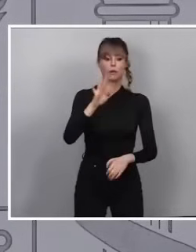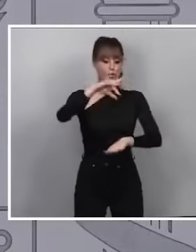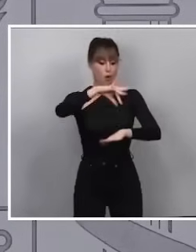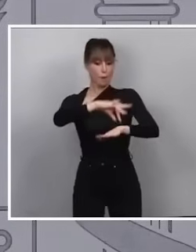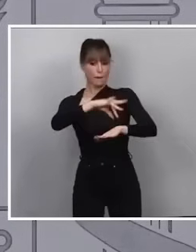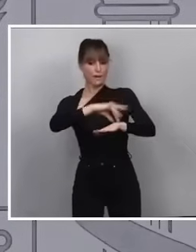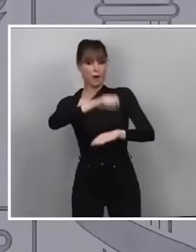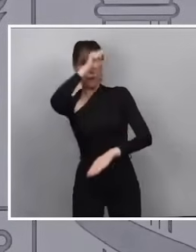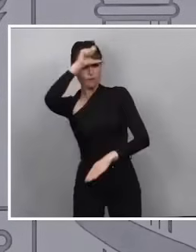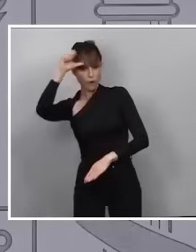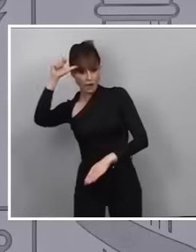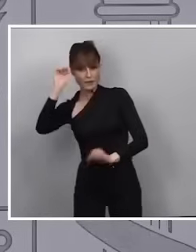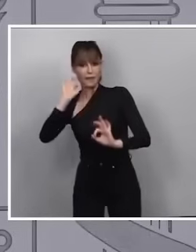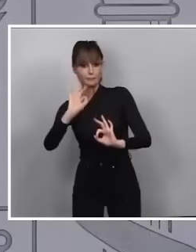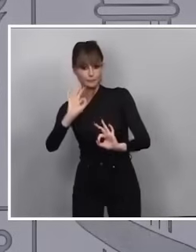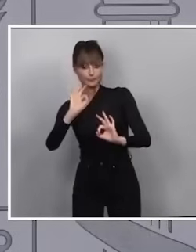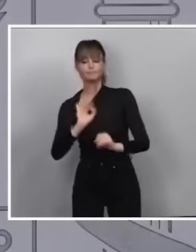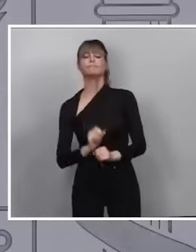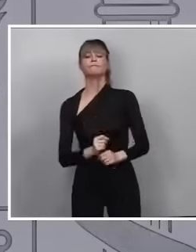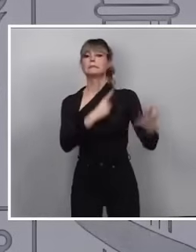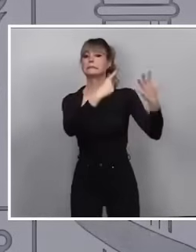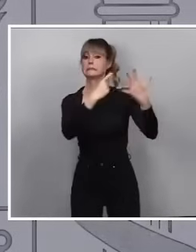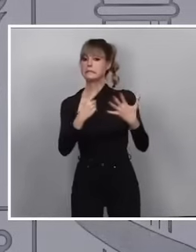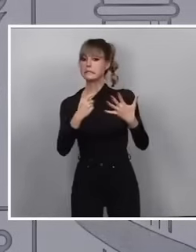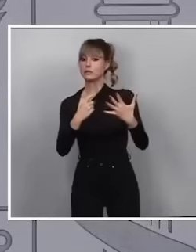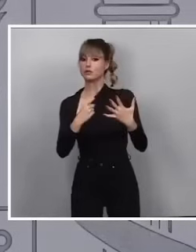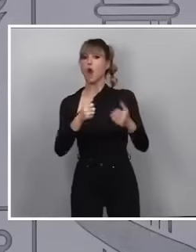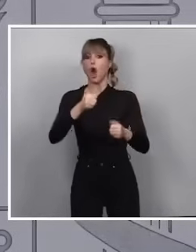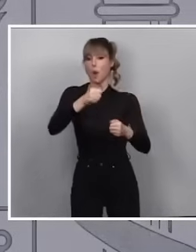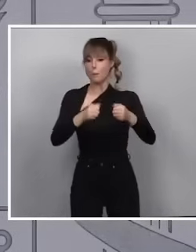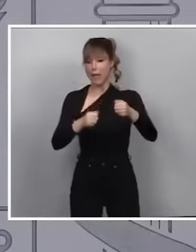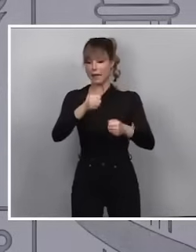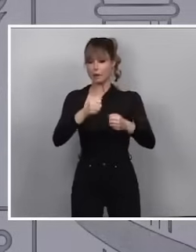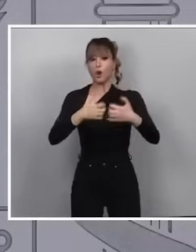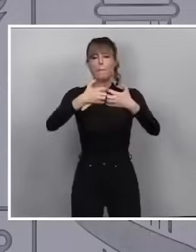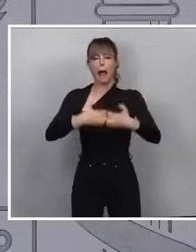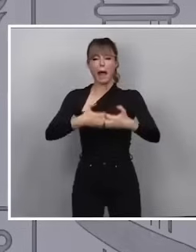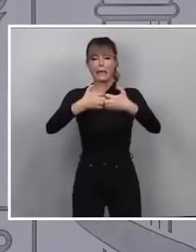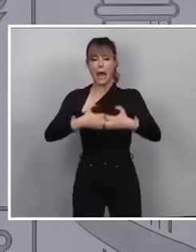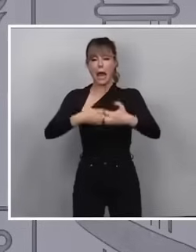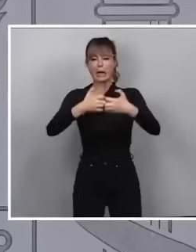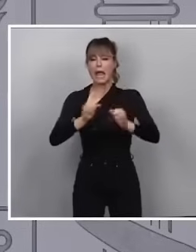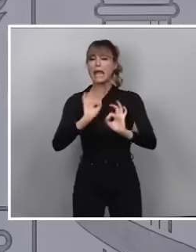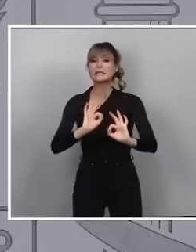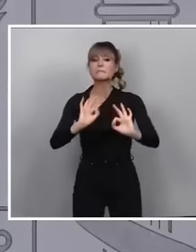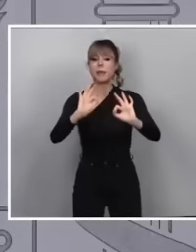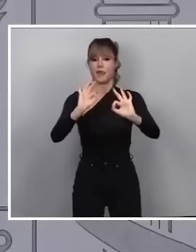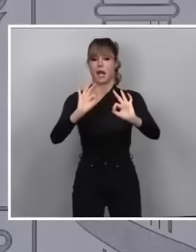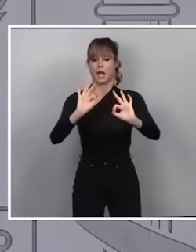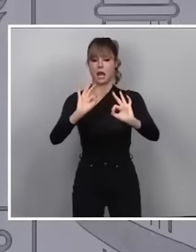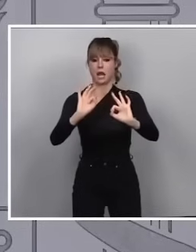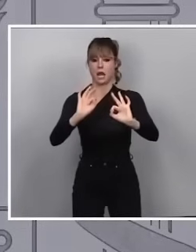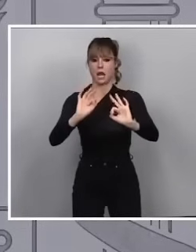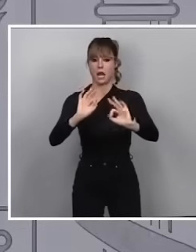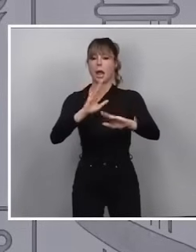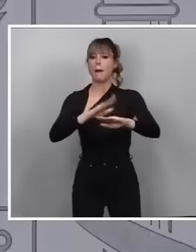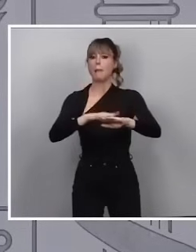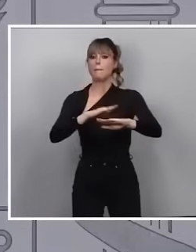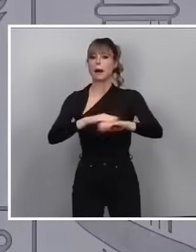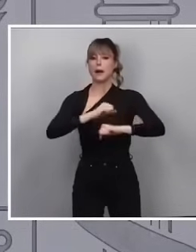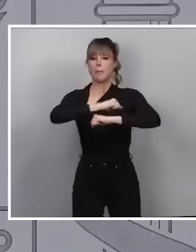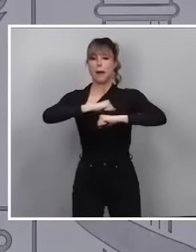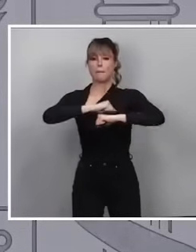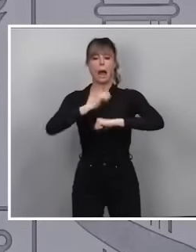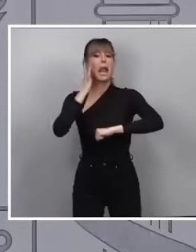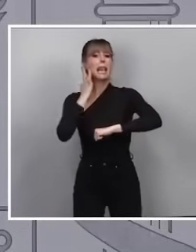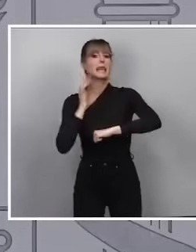médicos forenses y 600 vehículos y maquinaria especializada para el bombeo la